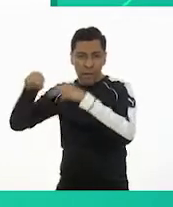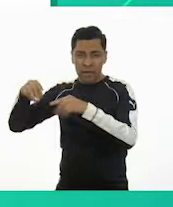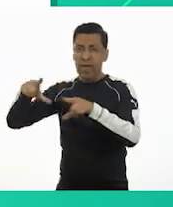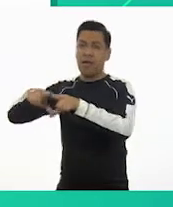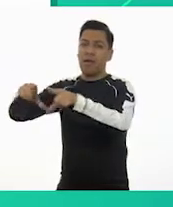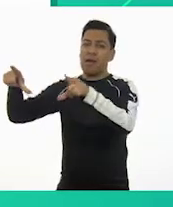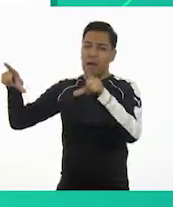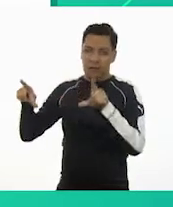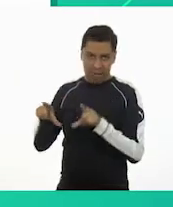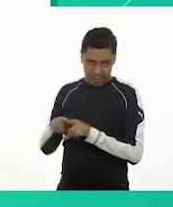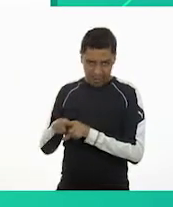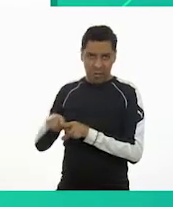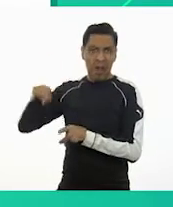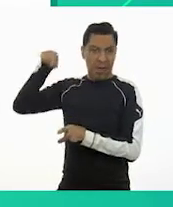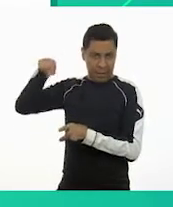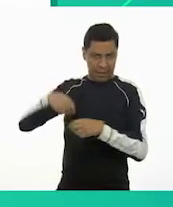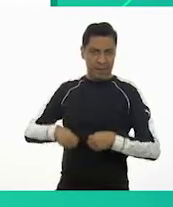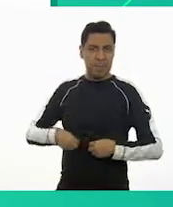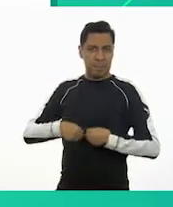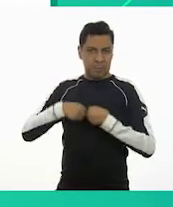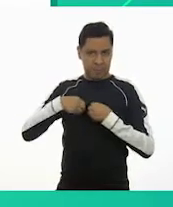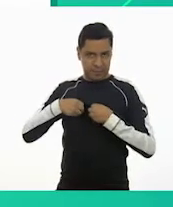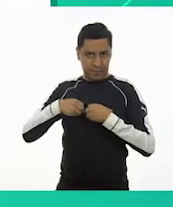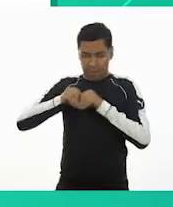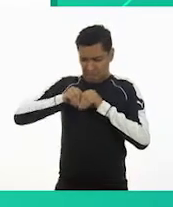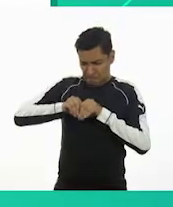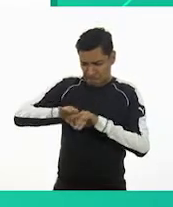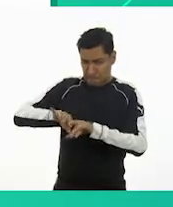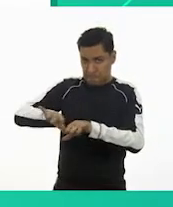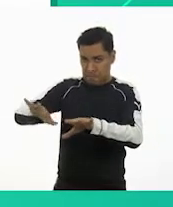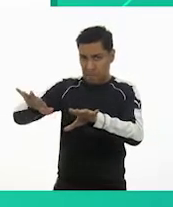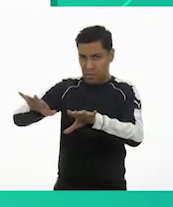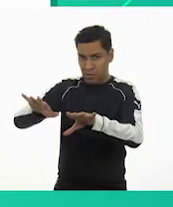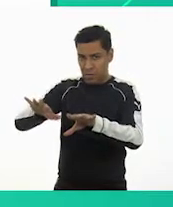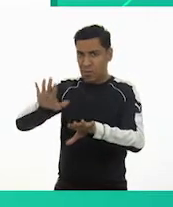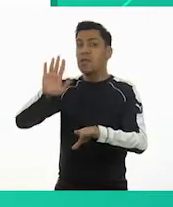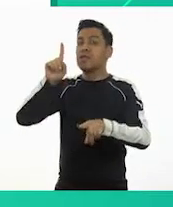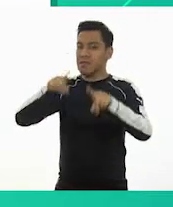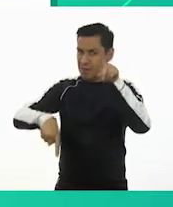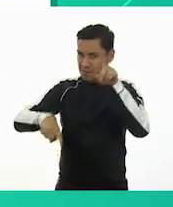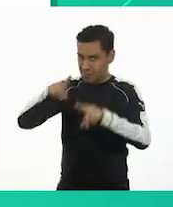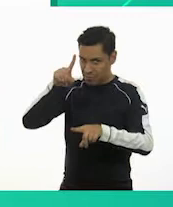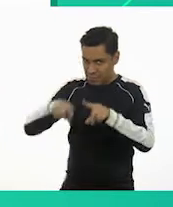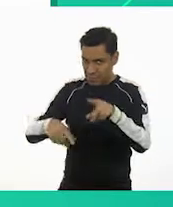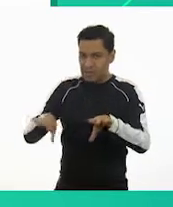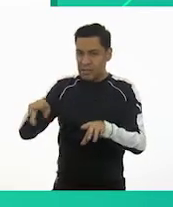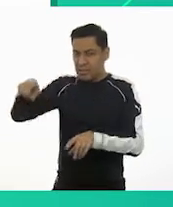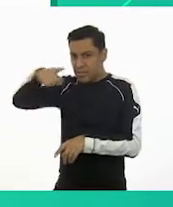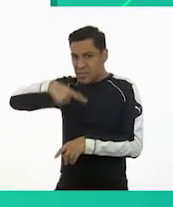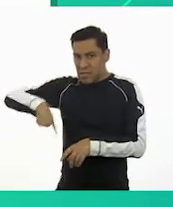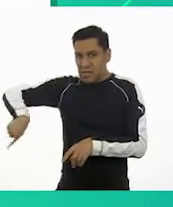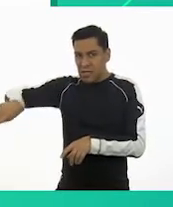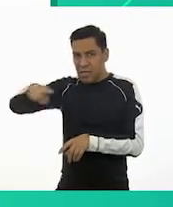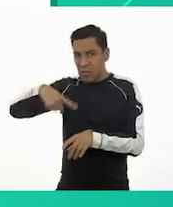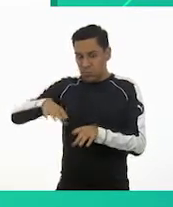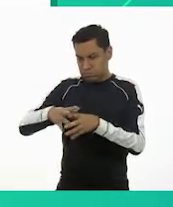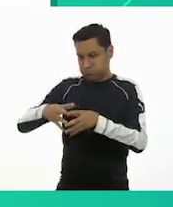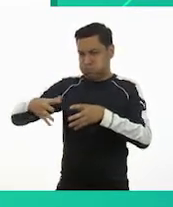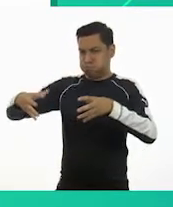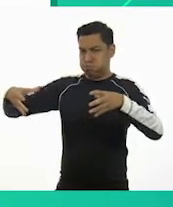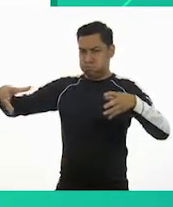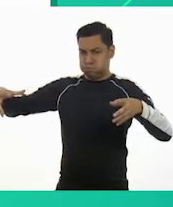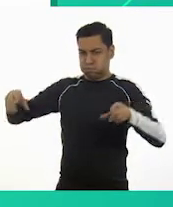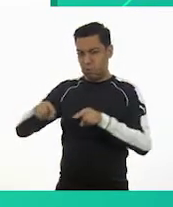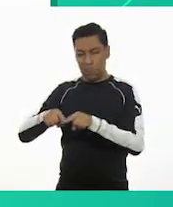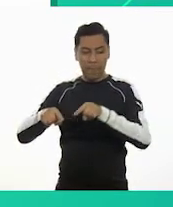la capacidad de dispersión de las especies tiene gran influencia en su rango de distribución. Por ejemplo,